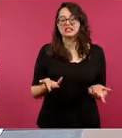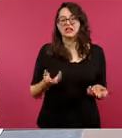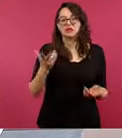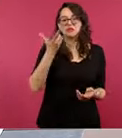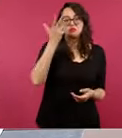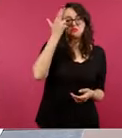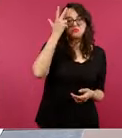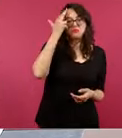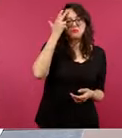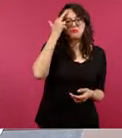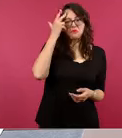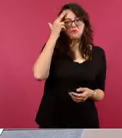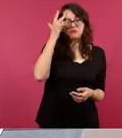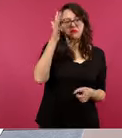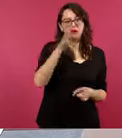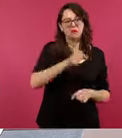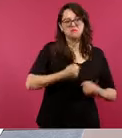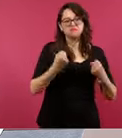Díaz.